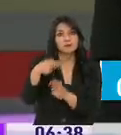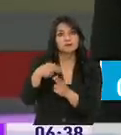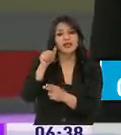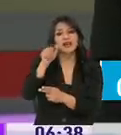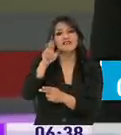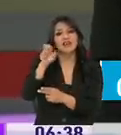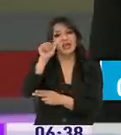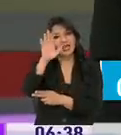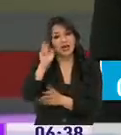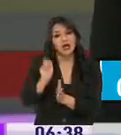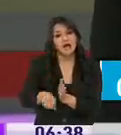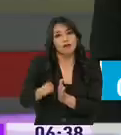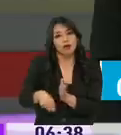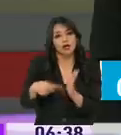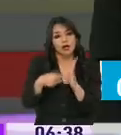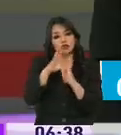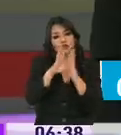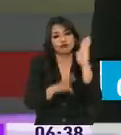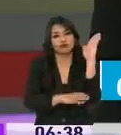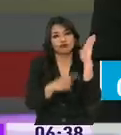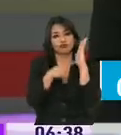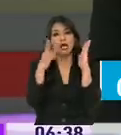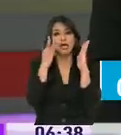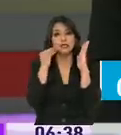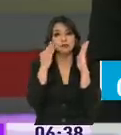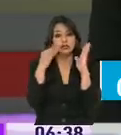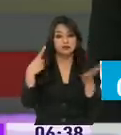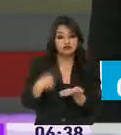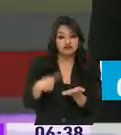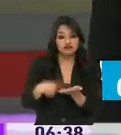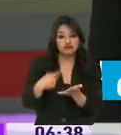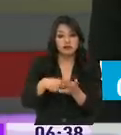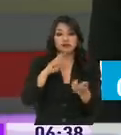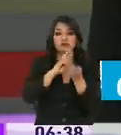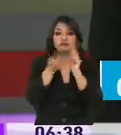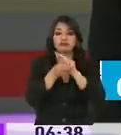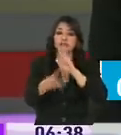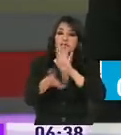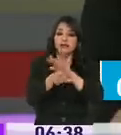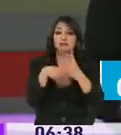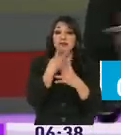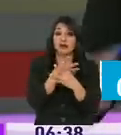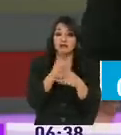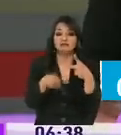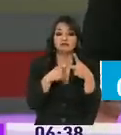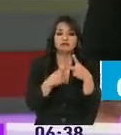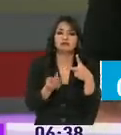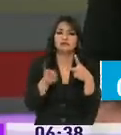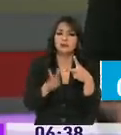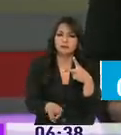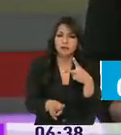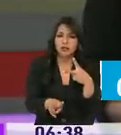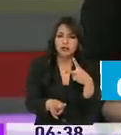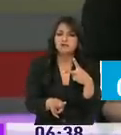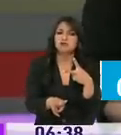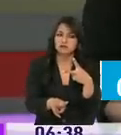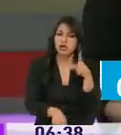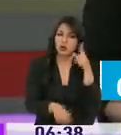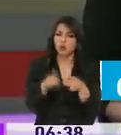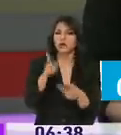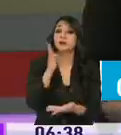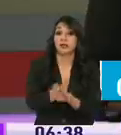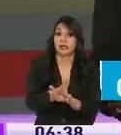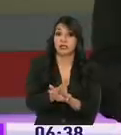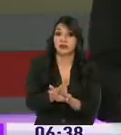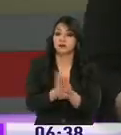Ollarte, abogado constitucionalista, con quien se analizará las reformas al Código Integral Penal y cuáles podrían ser sujetas de veto